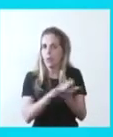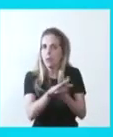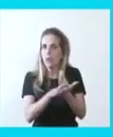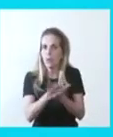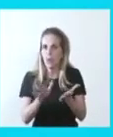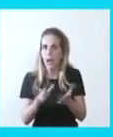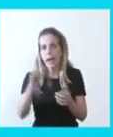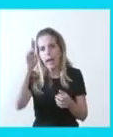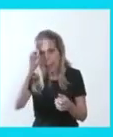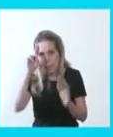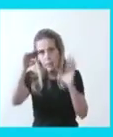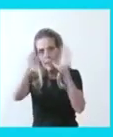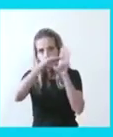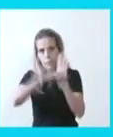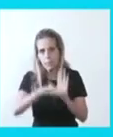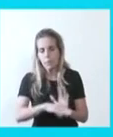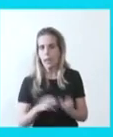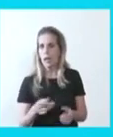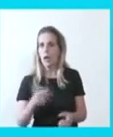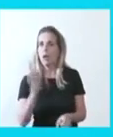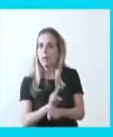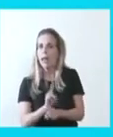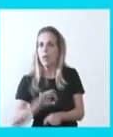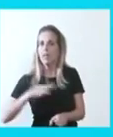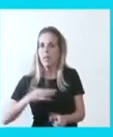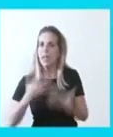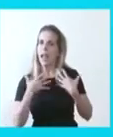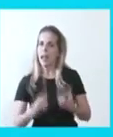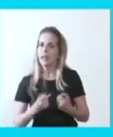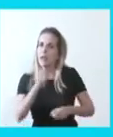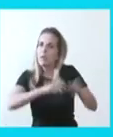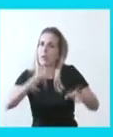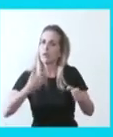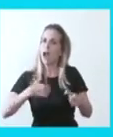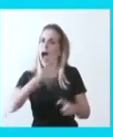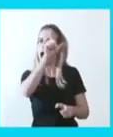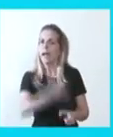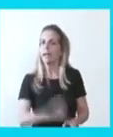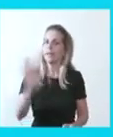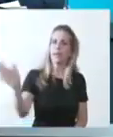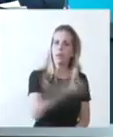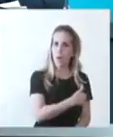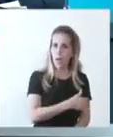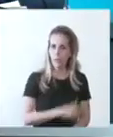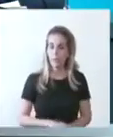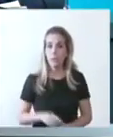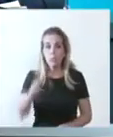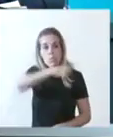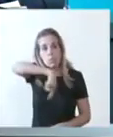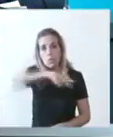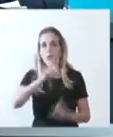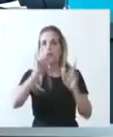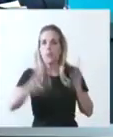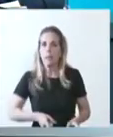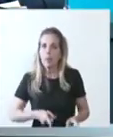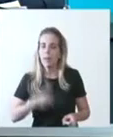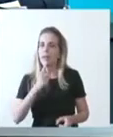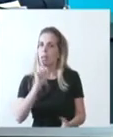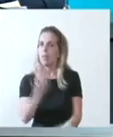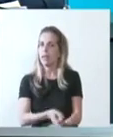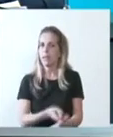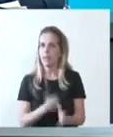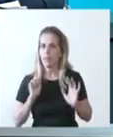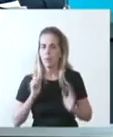pero preservando la vida y la salud de los argentinos. Hemos también dispuesto el cierre de todos los